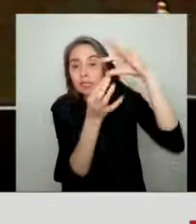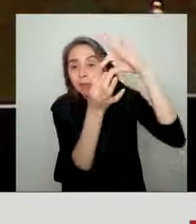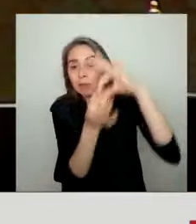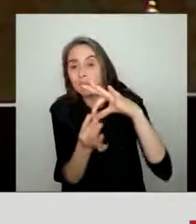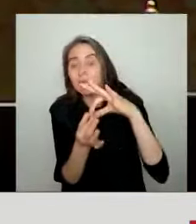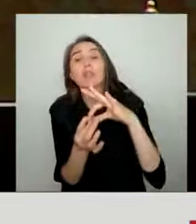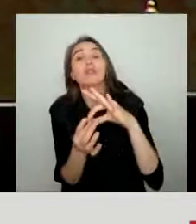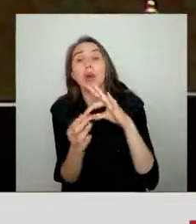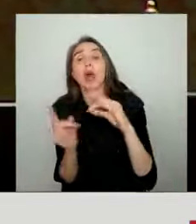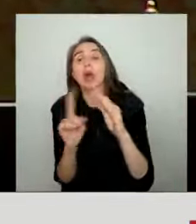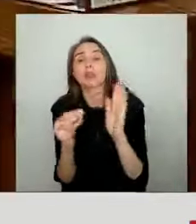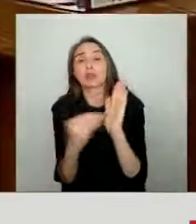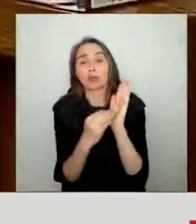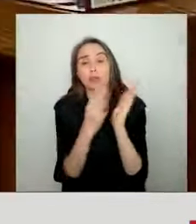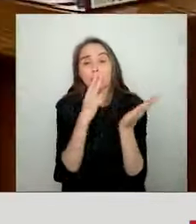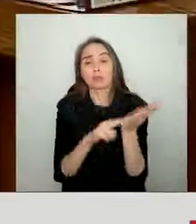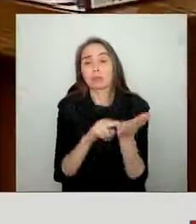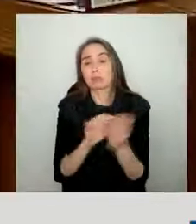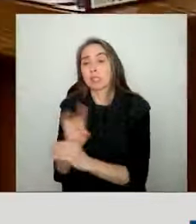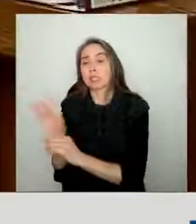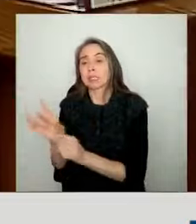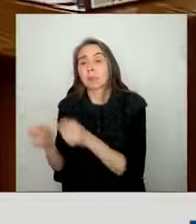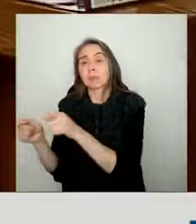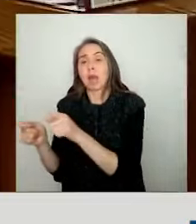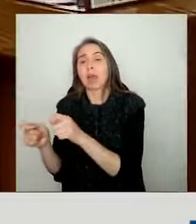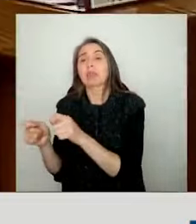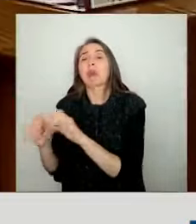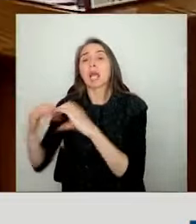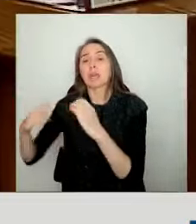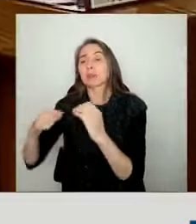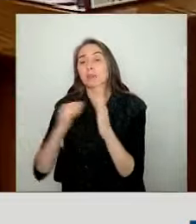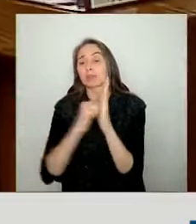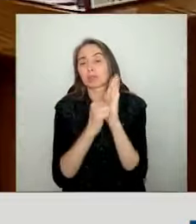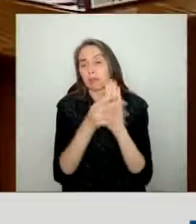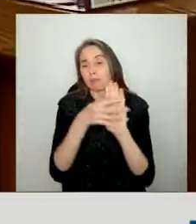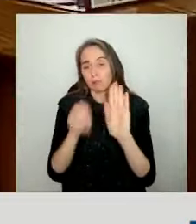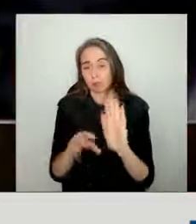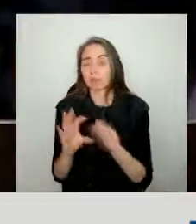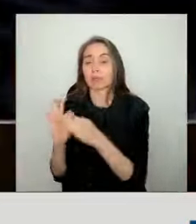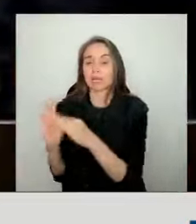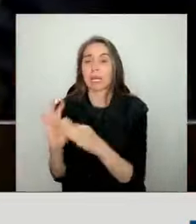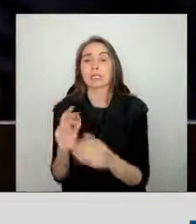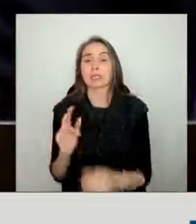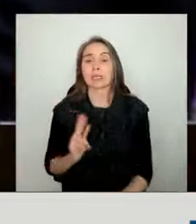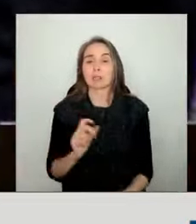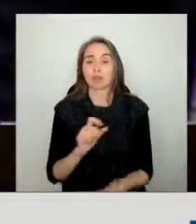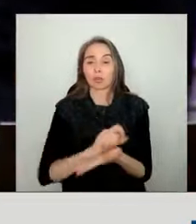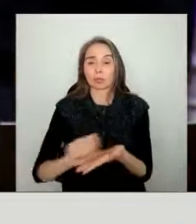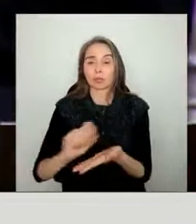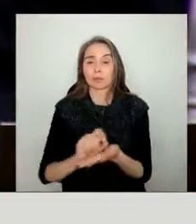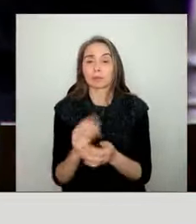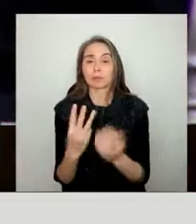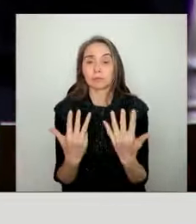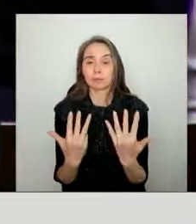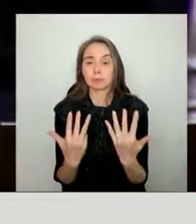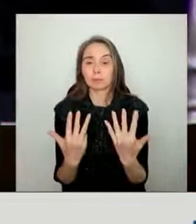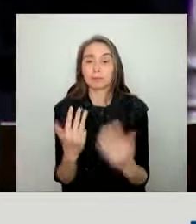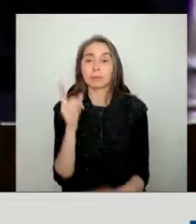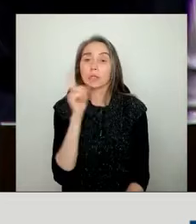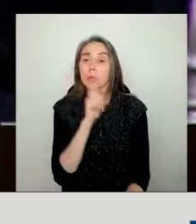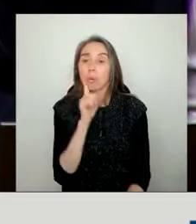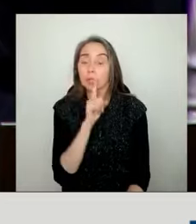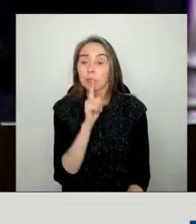del senado Gracias secretario punto entonces y último en